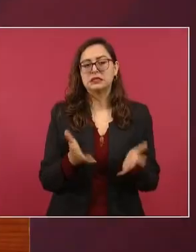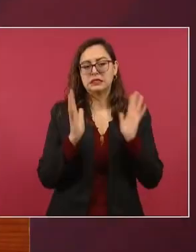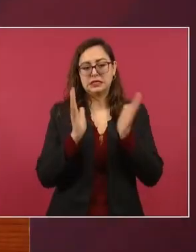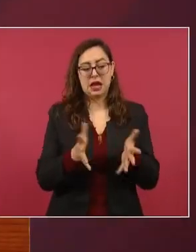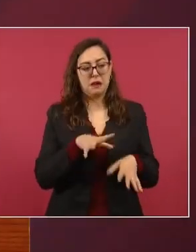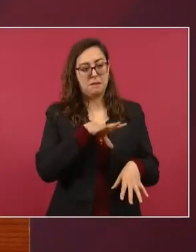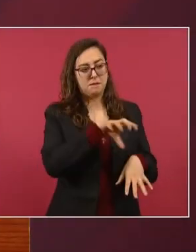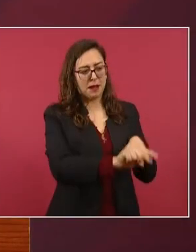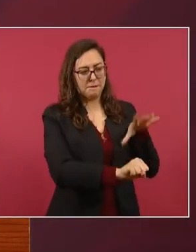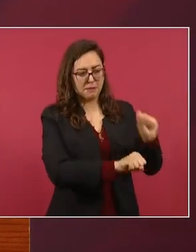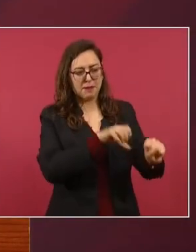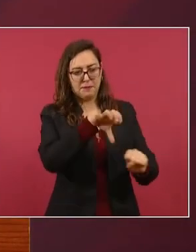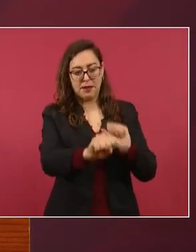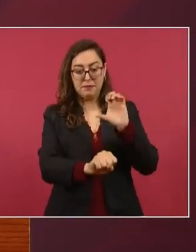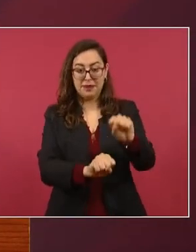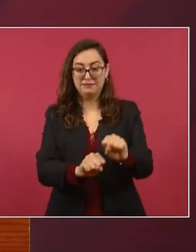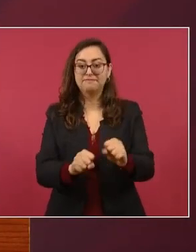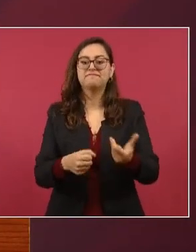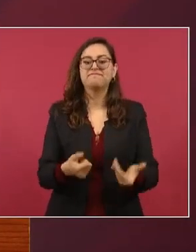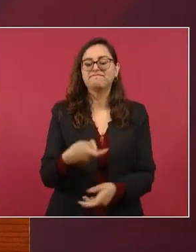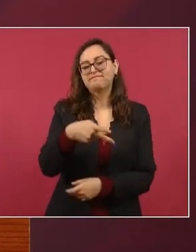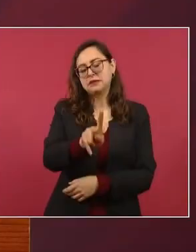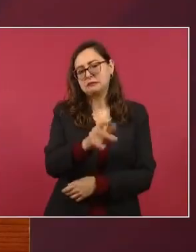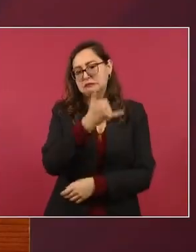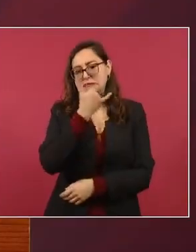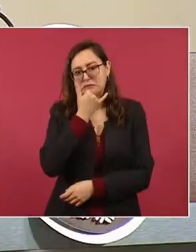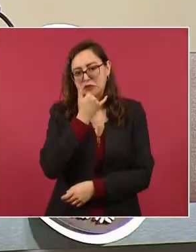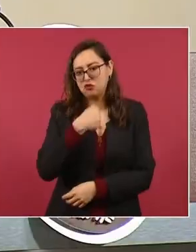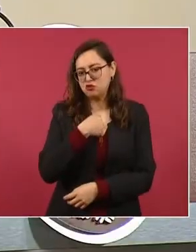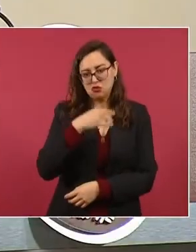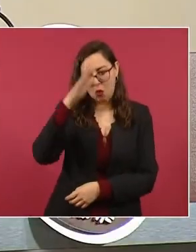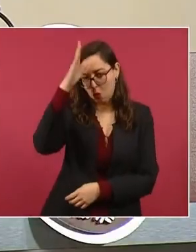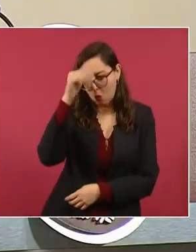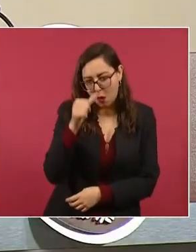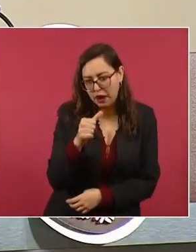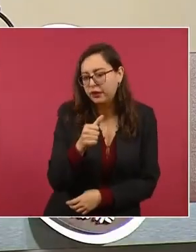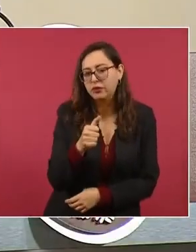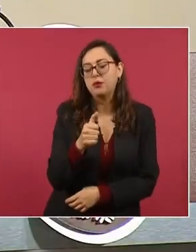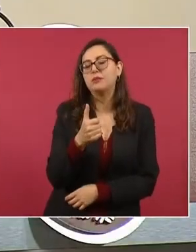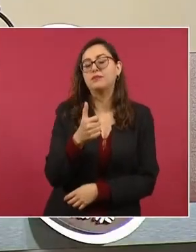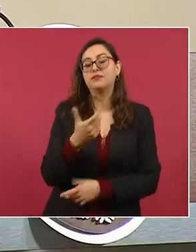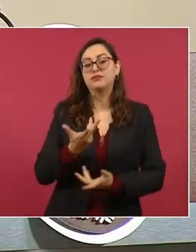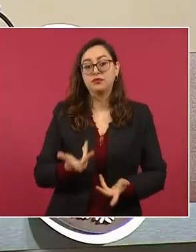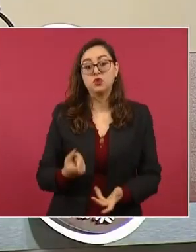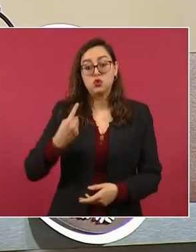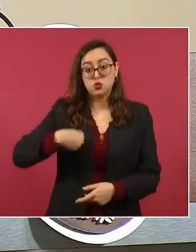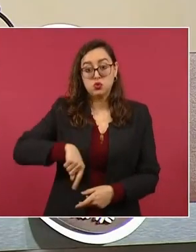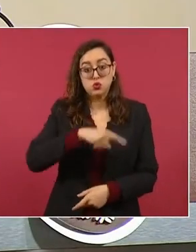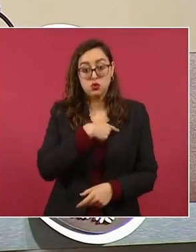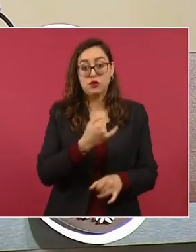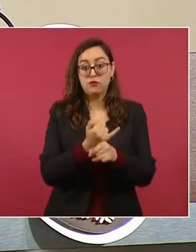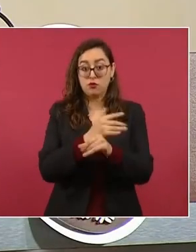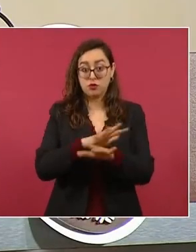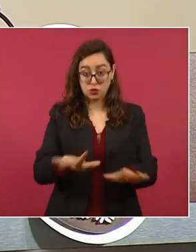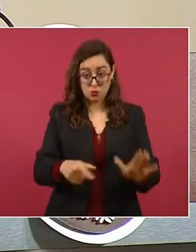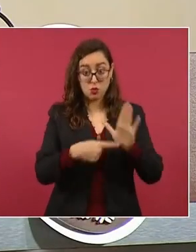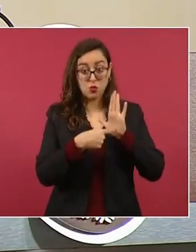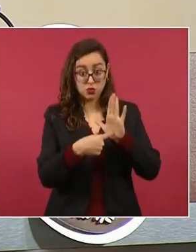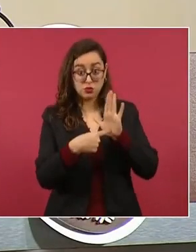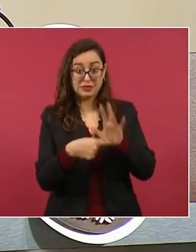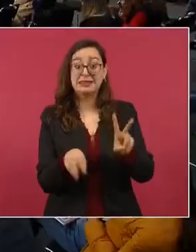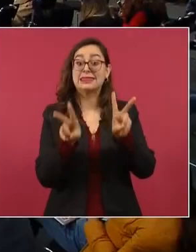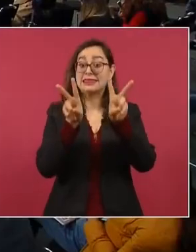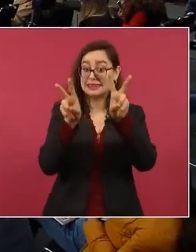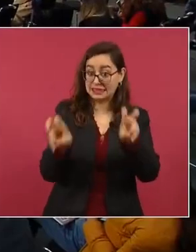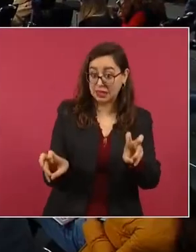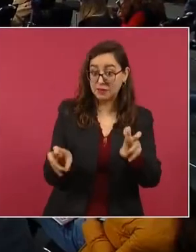sí no coincido con usted, porque los reportes que aquí se han dado en relación con la